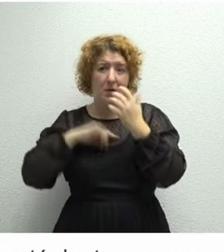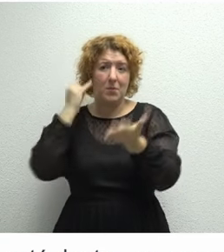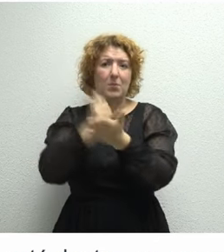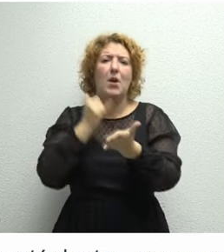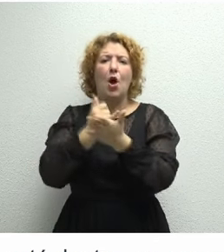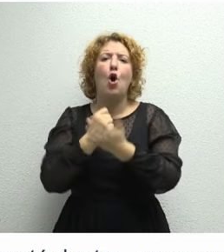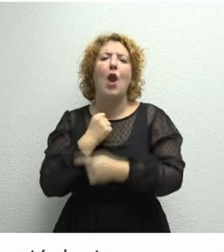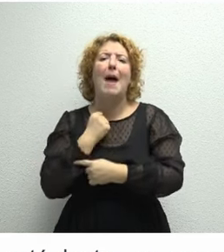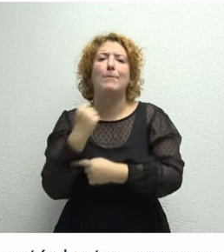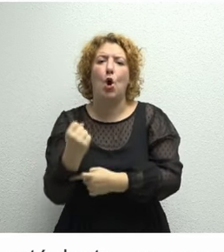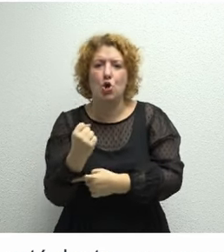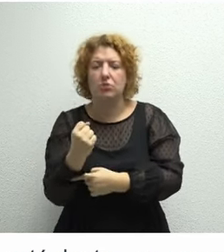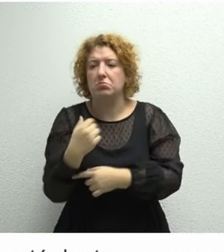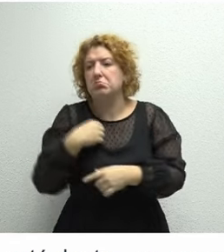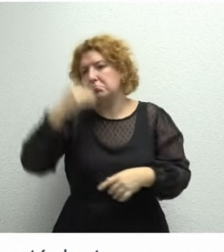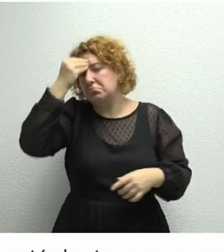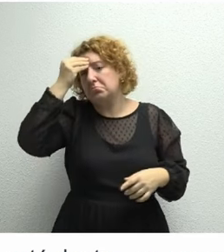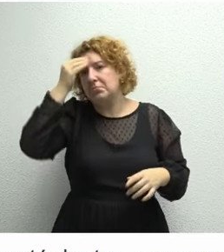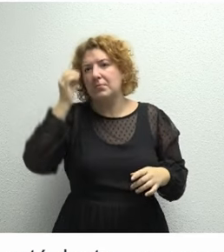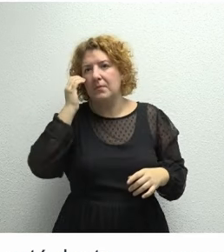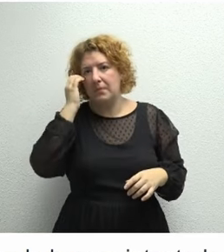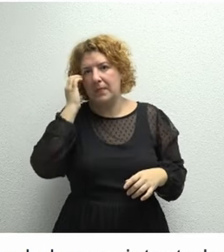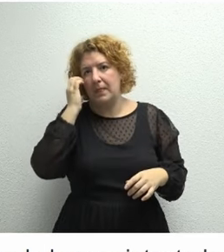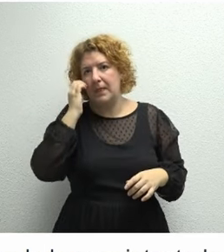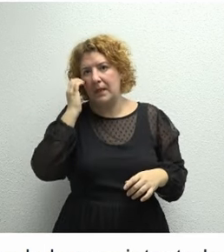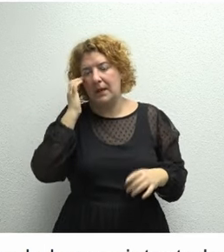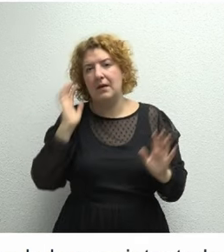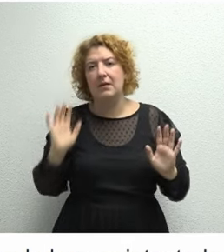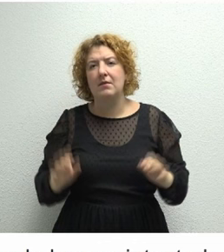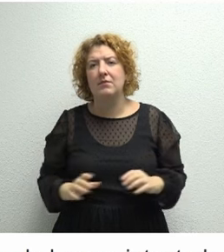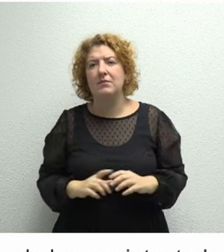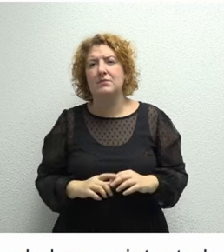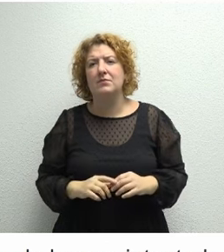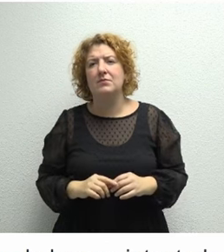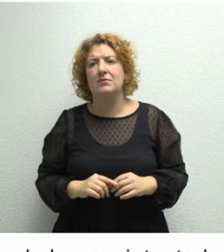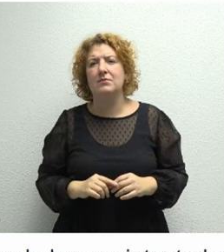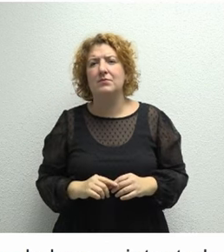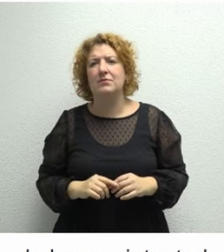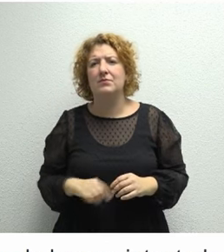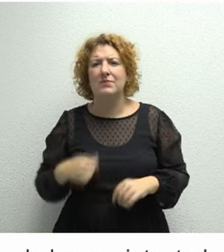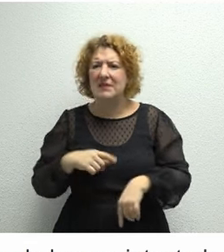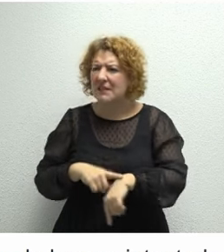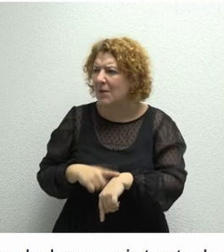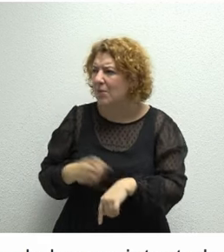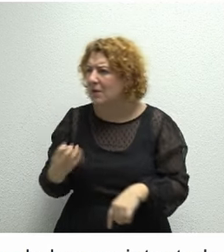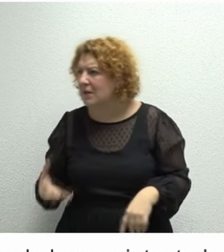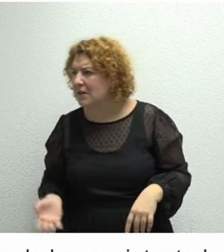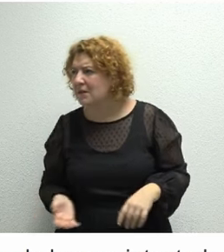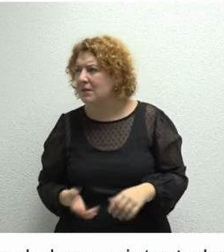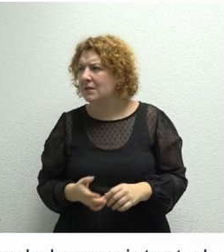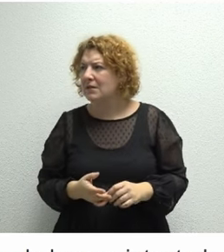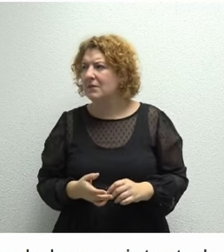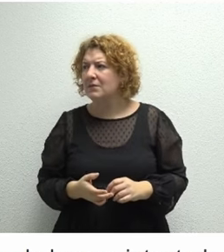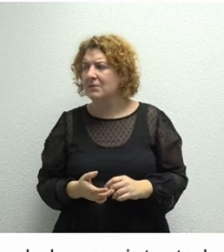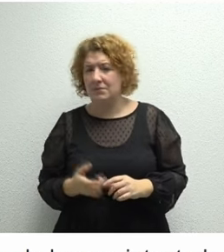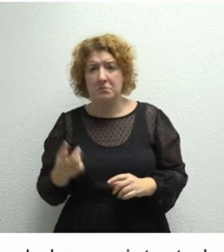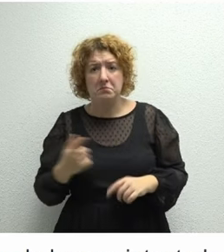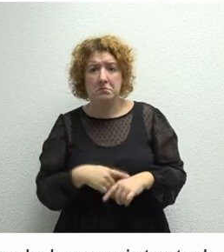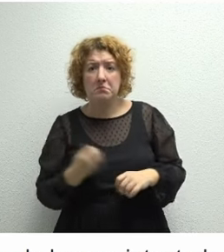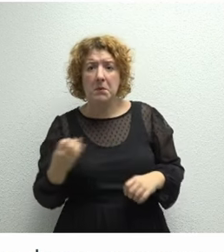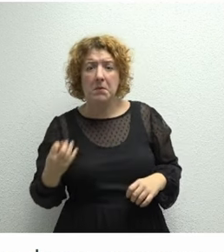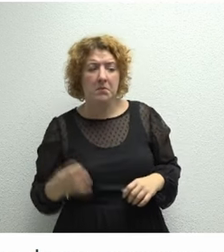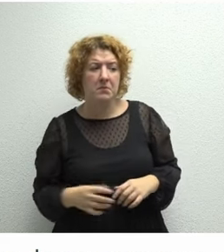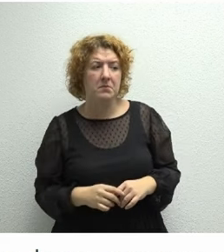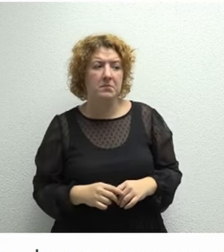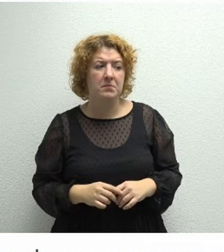buenos apoyos que Que bueno que es todo esto no y Cuál ha sido el impacto no sé cómo voy de tiempo voy bien muy bien vale